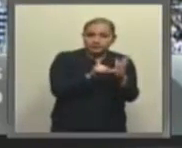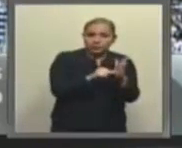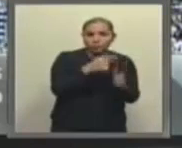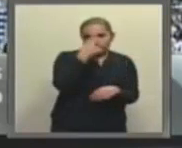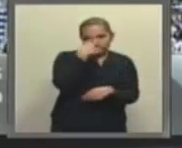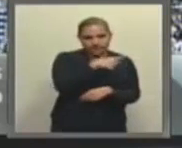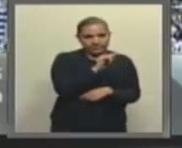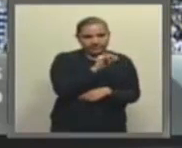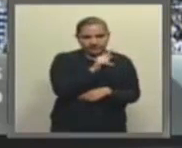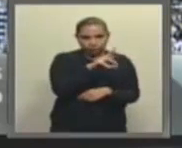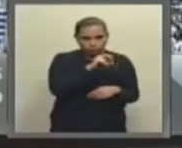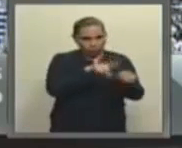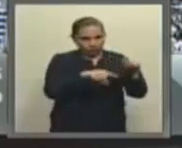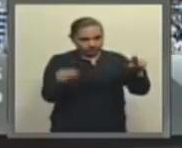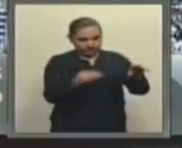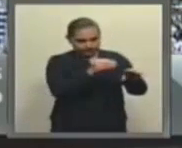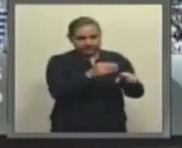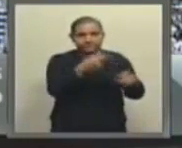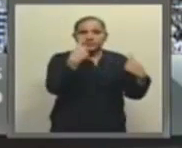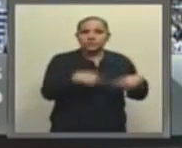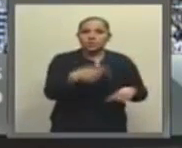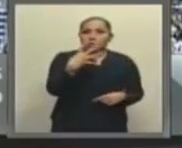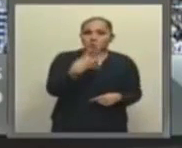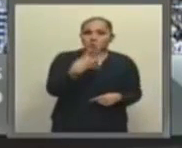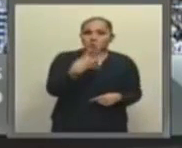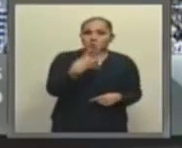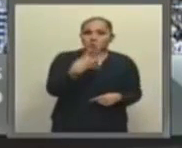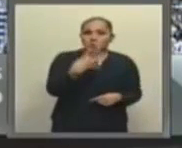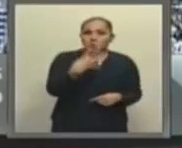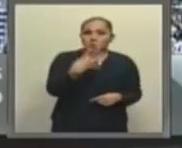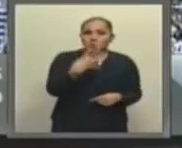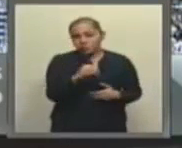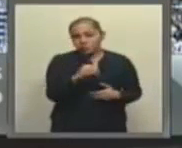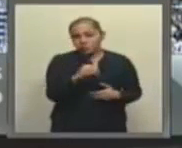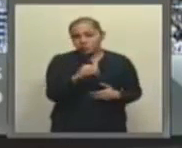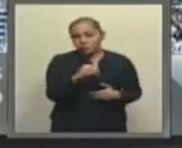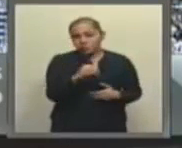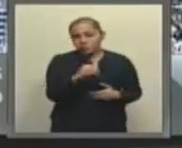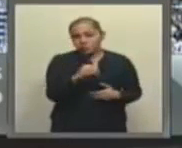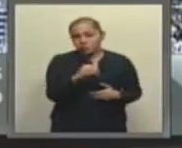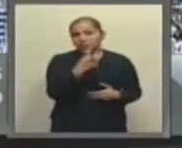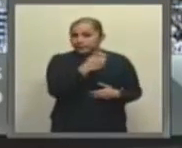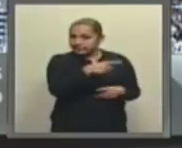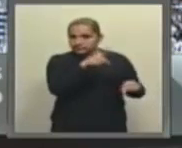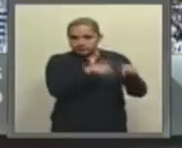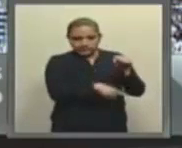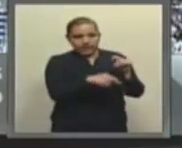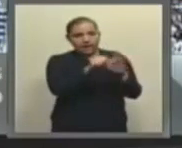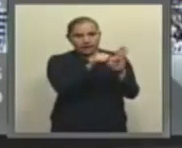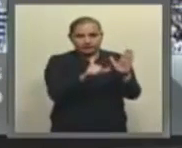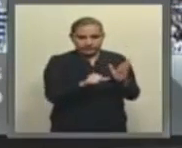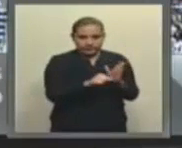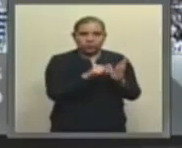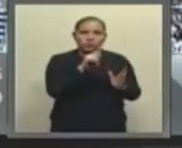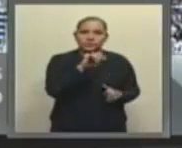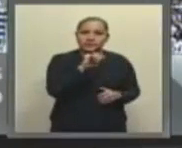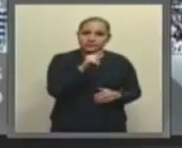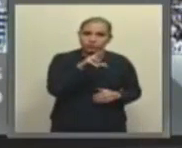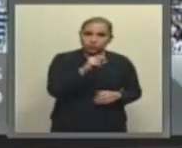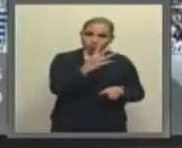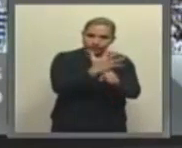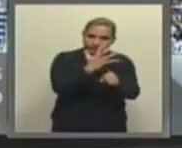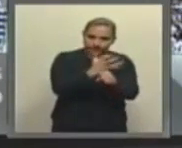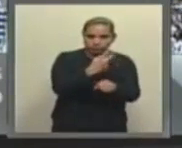transitorio, cuarto transitorio del proyecto de decreto suprime artículo transitorio, quinto transitorio